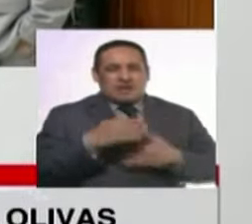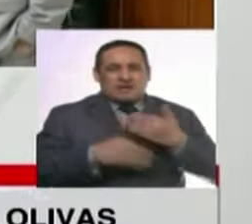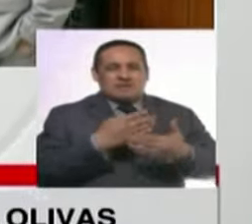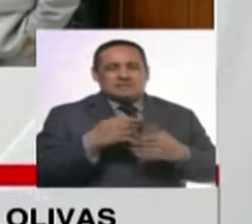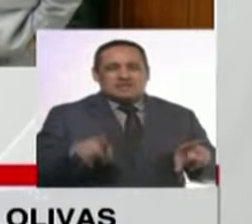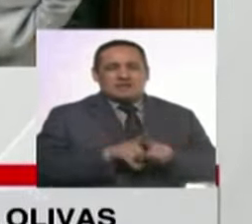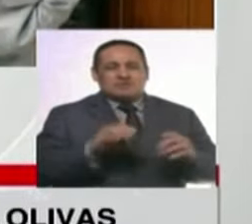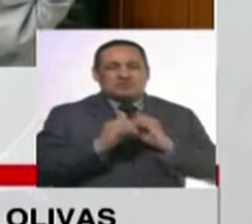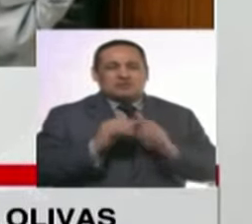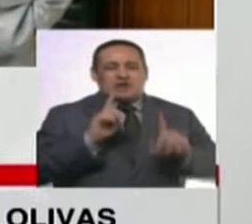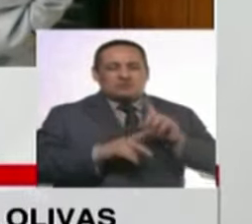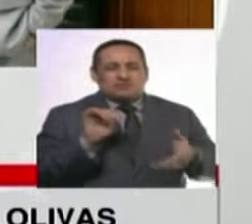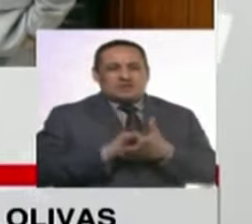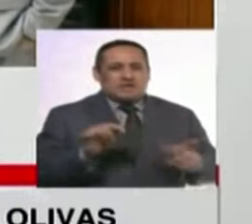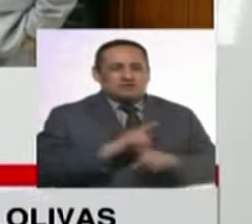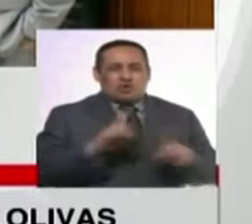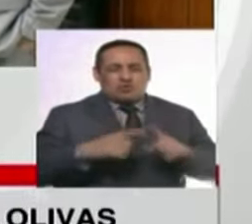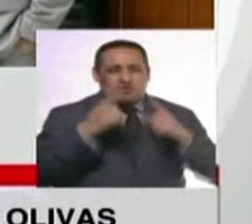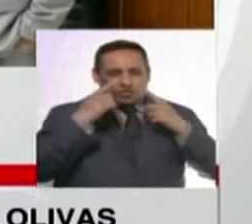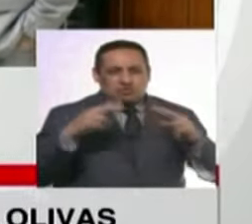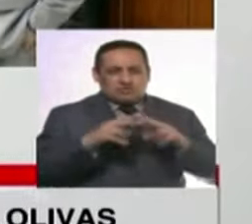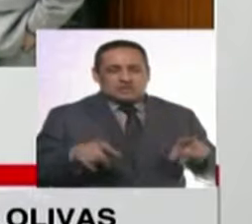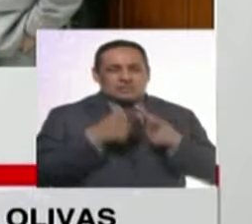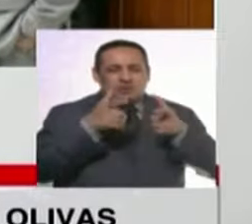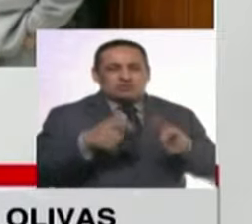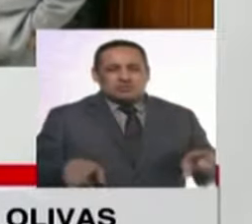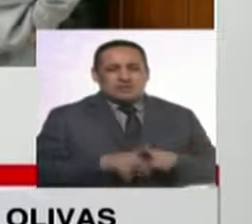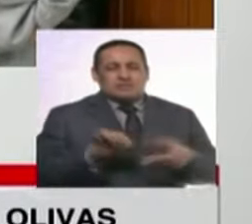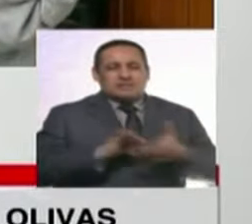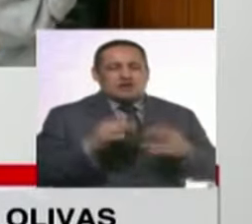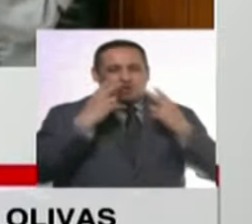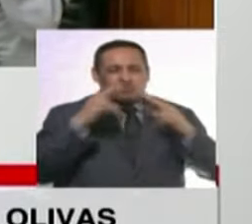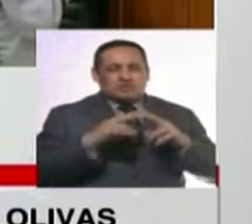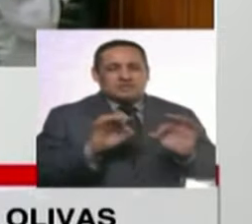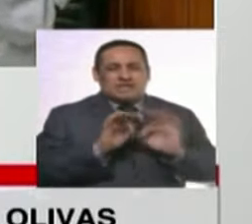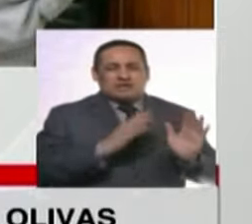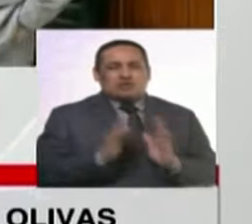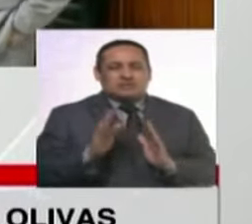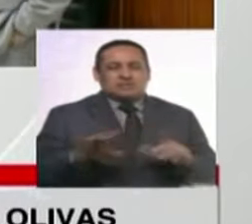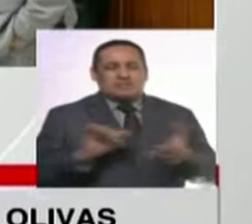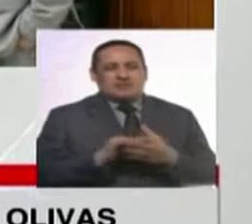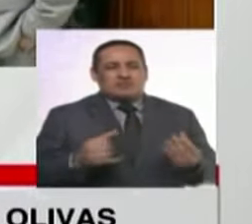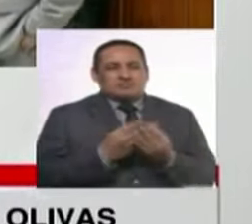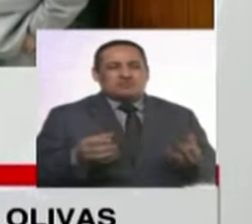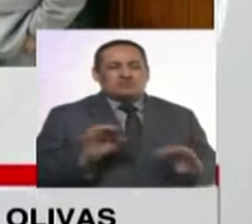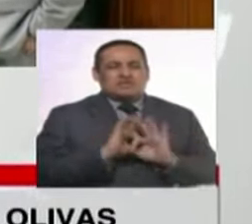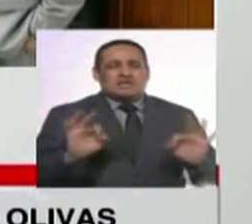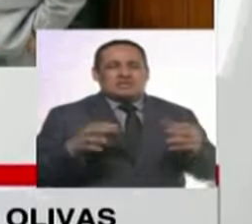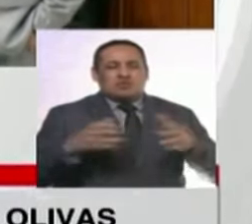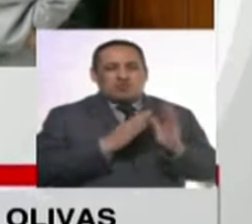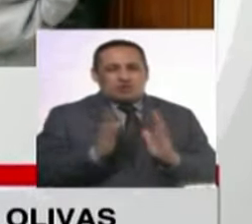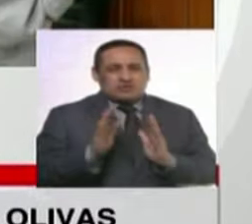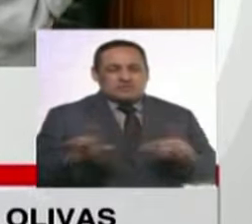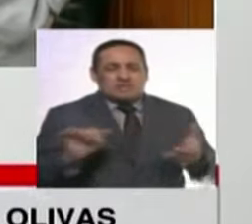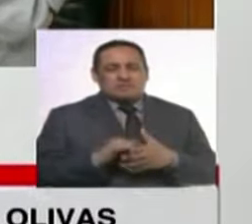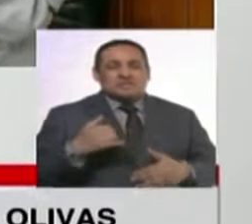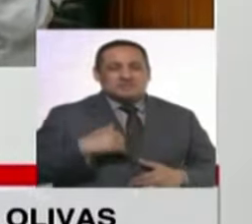rascar las vestiduras aquellos que no conocen de seguridad interna ni conocen de orden interno mucho menos de orden público